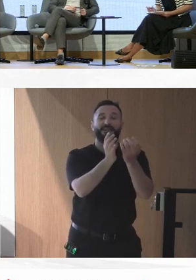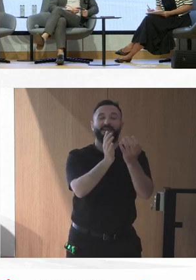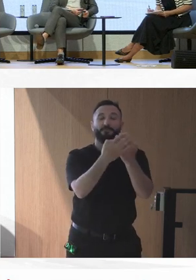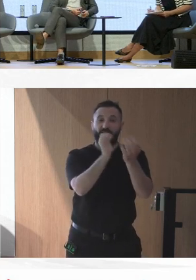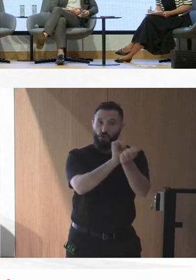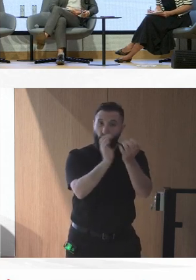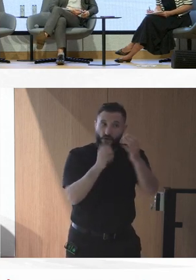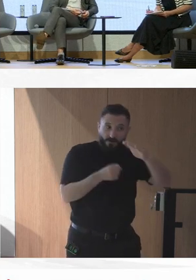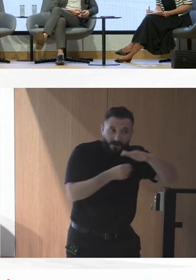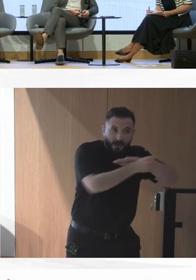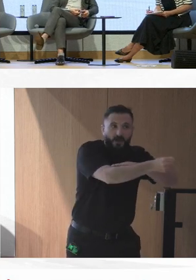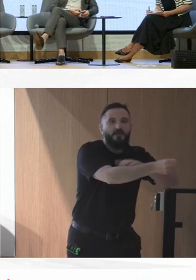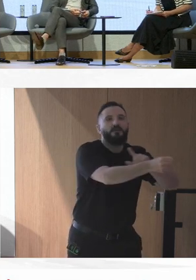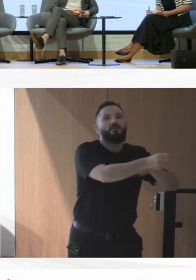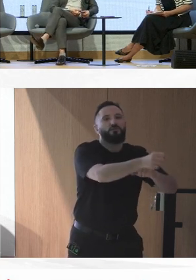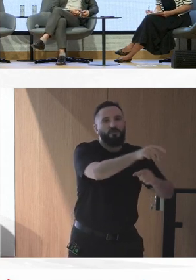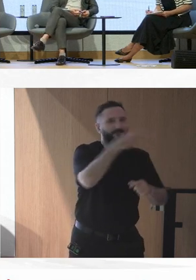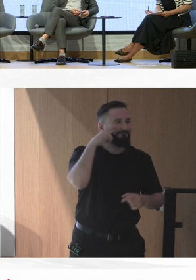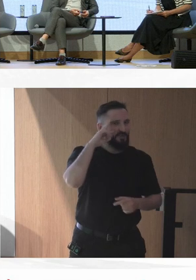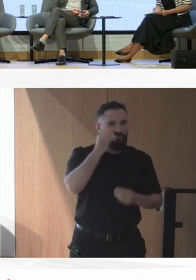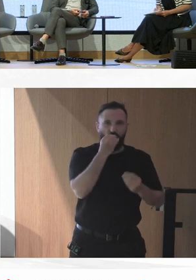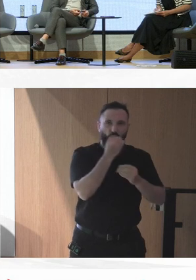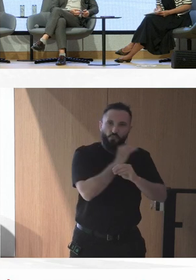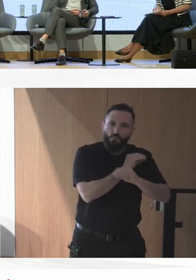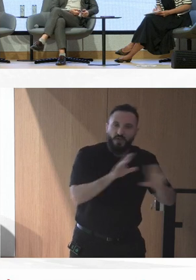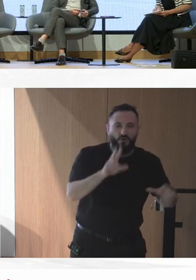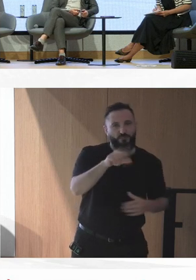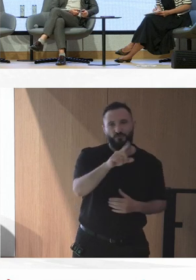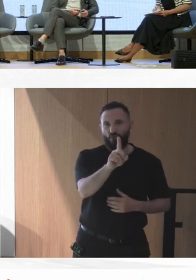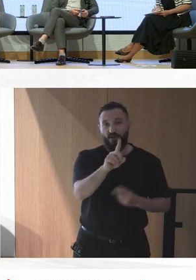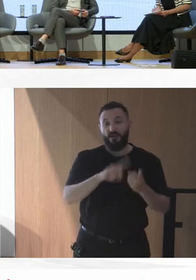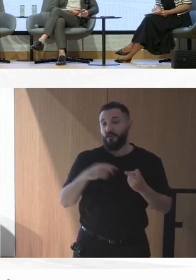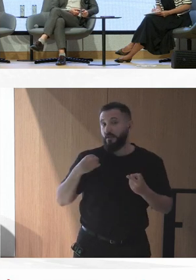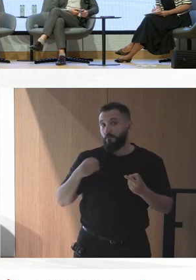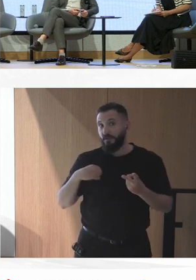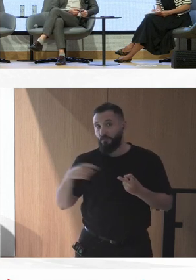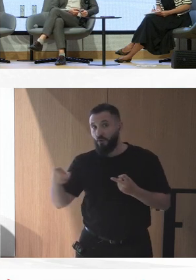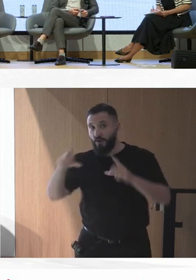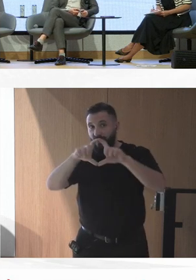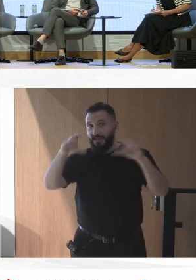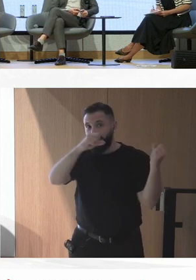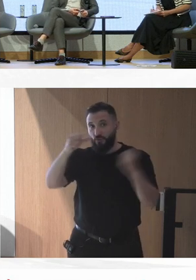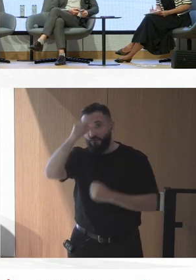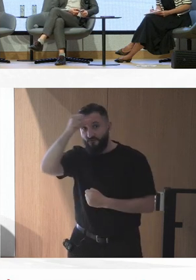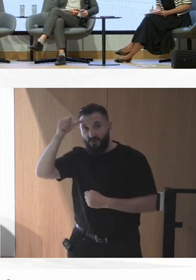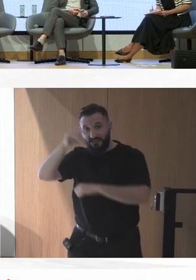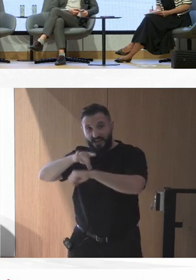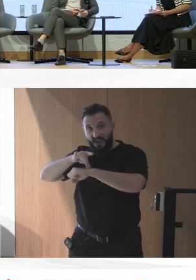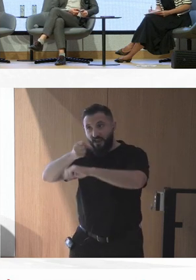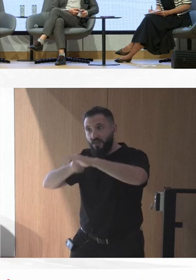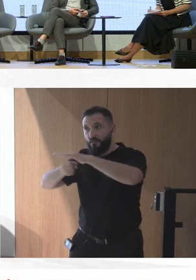no va a ser una buena experiencia, no es el mejor lugar para esa persona. Y lo mismo se puede decir de una institución forense.